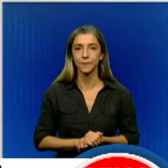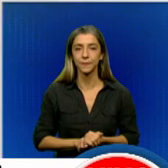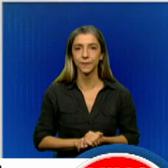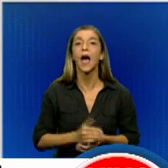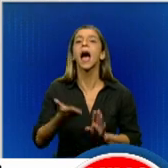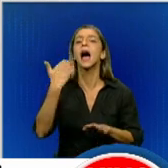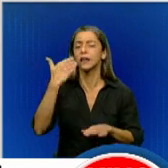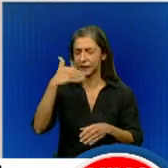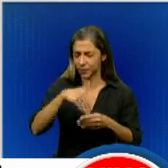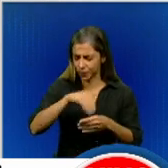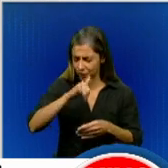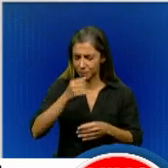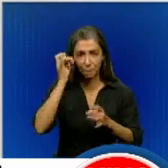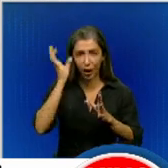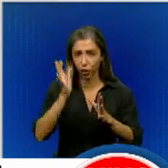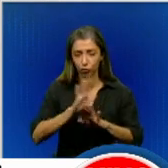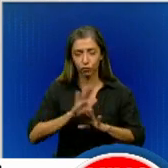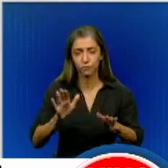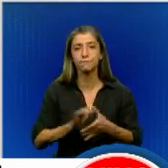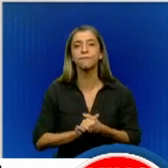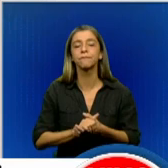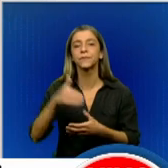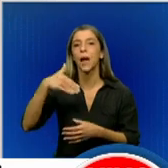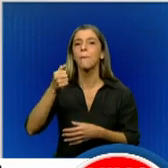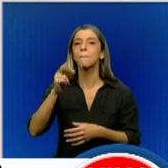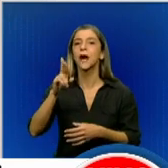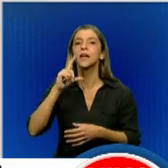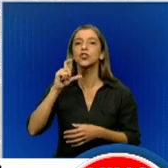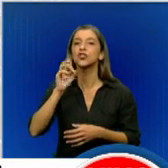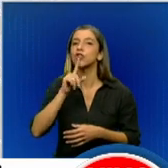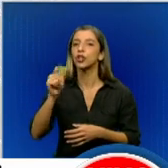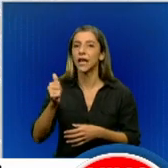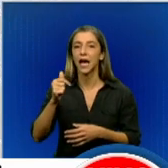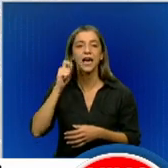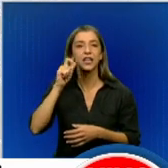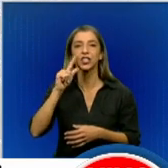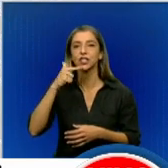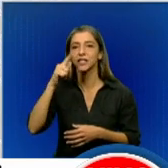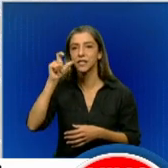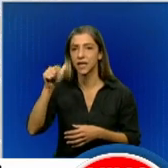allá dijo positivo perdón marcio está gisela simple